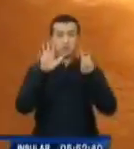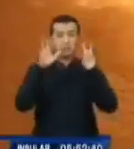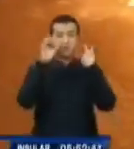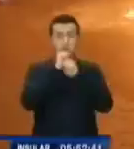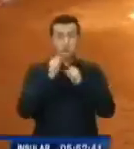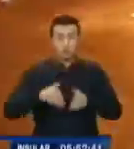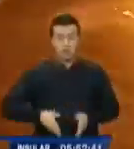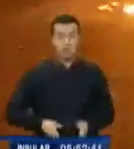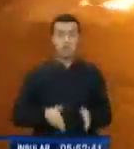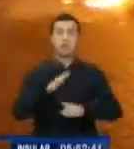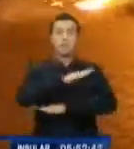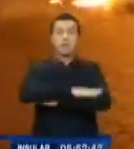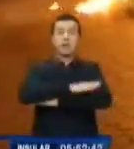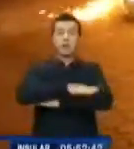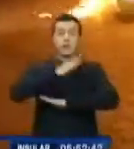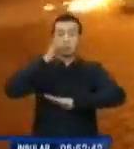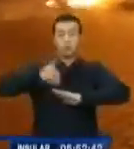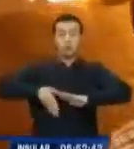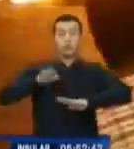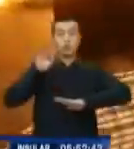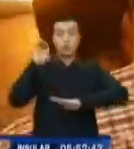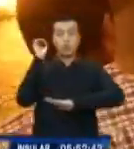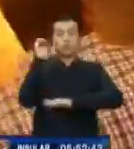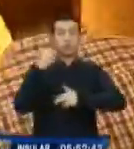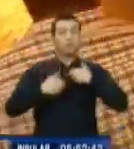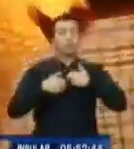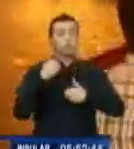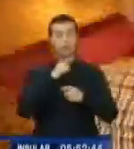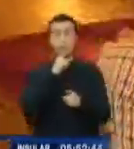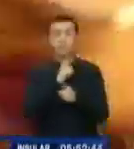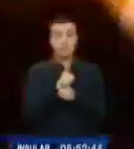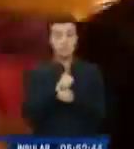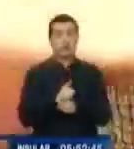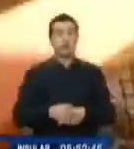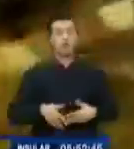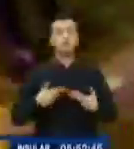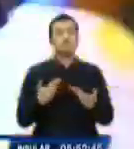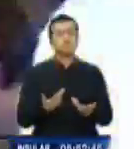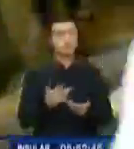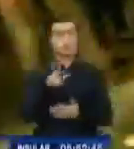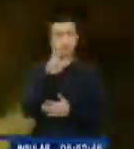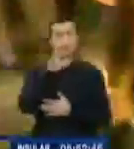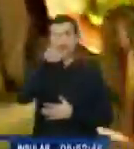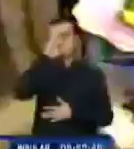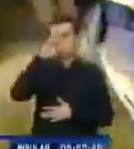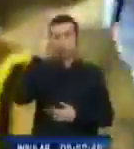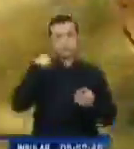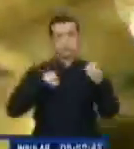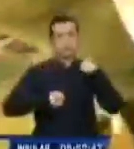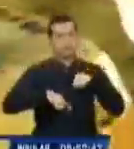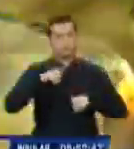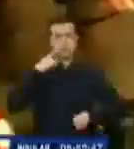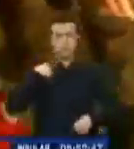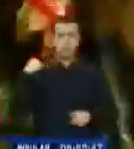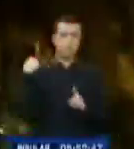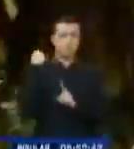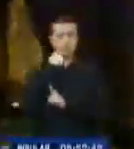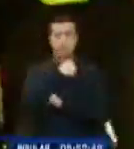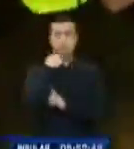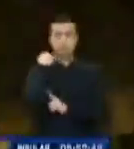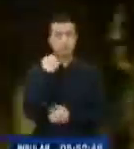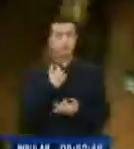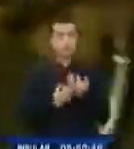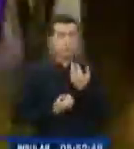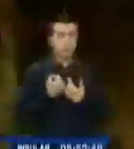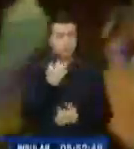las calles Malecón y 9 de octubre, se propiciaron desmanes que dejaron como resultado 3 policías heridos con golpes y quemaduras